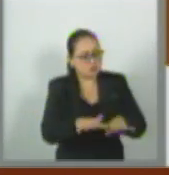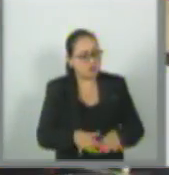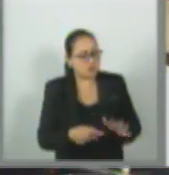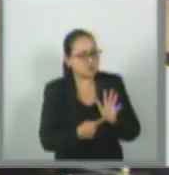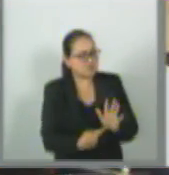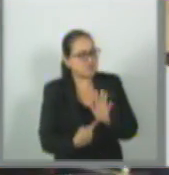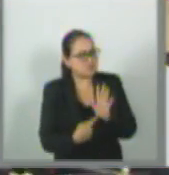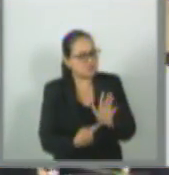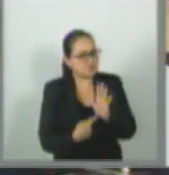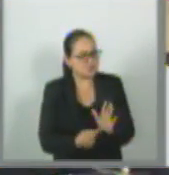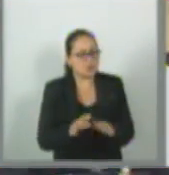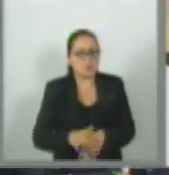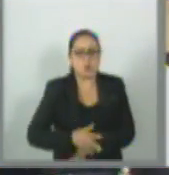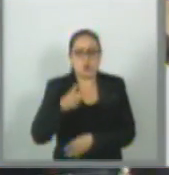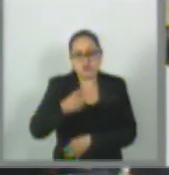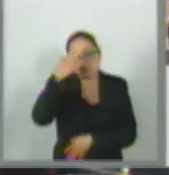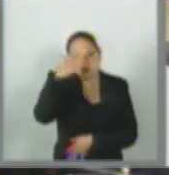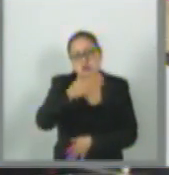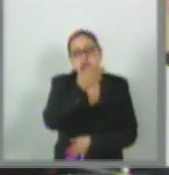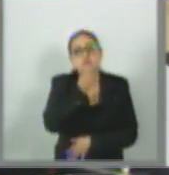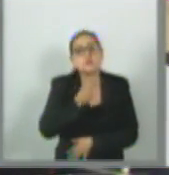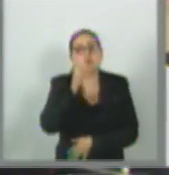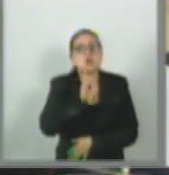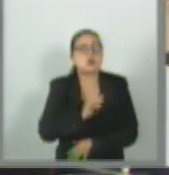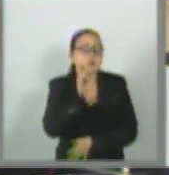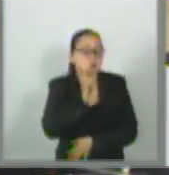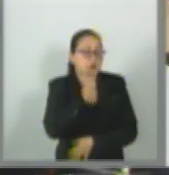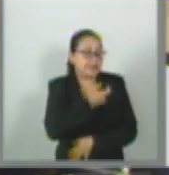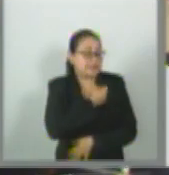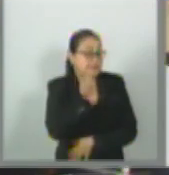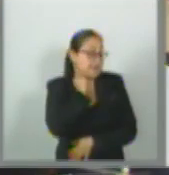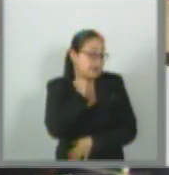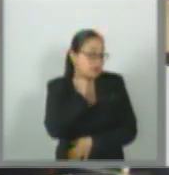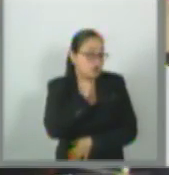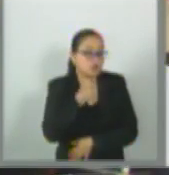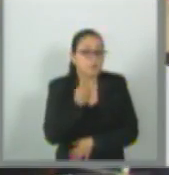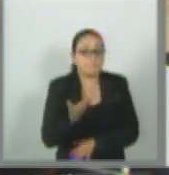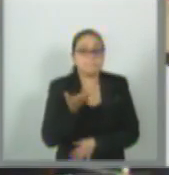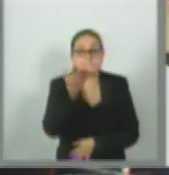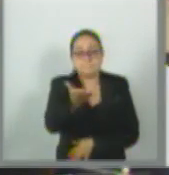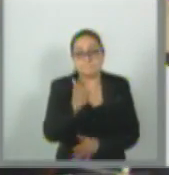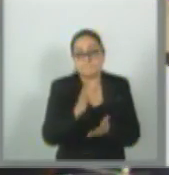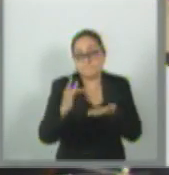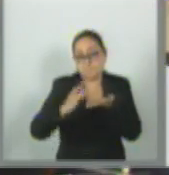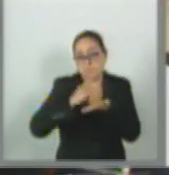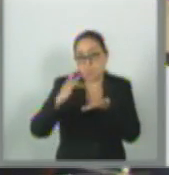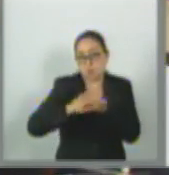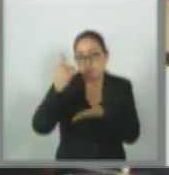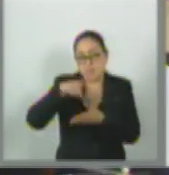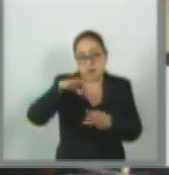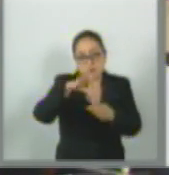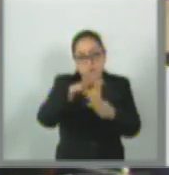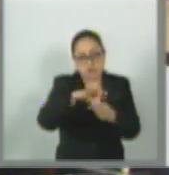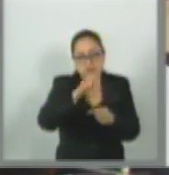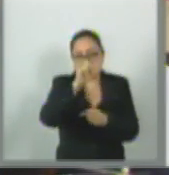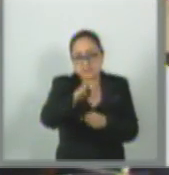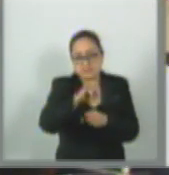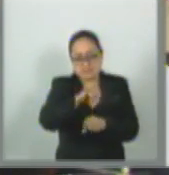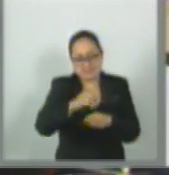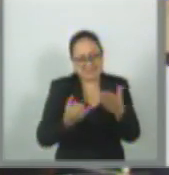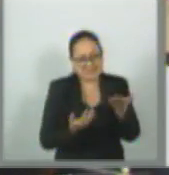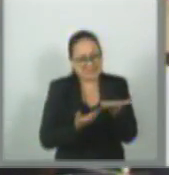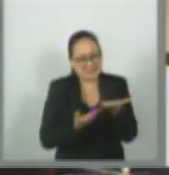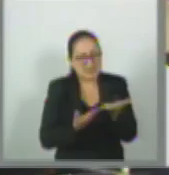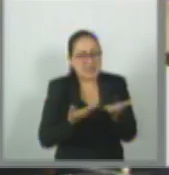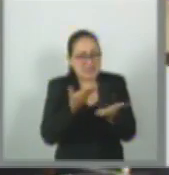por tanto señores senadores señoras senadoras le solicitaría su apoyo para votar a favor el dictamen